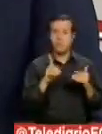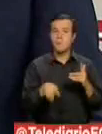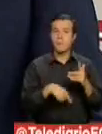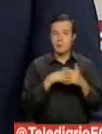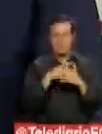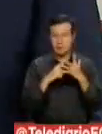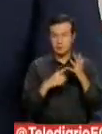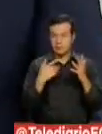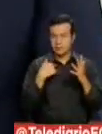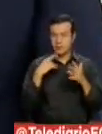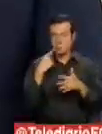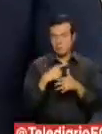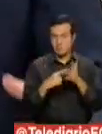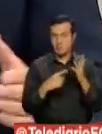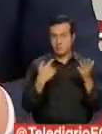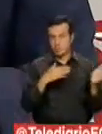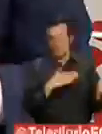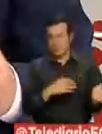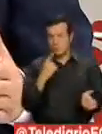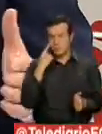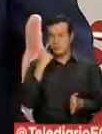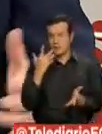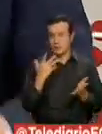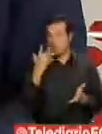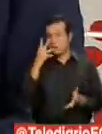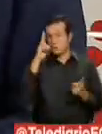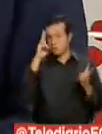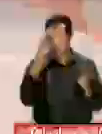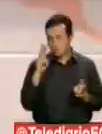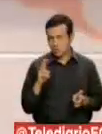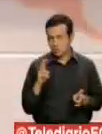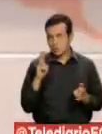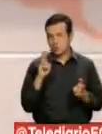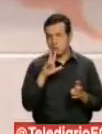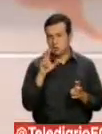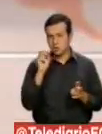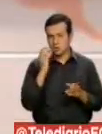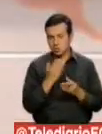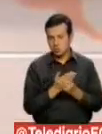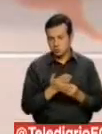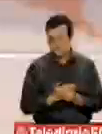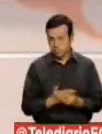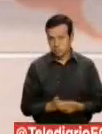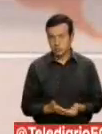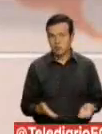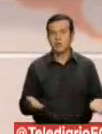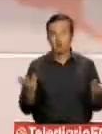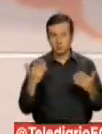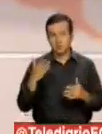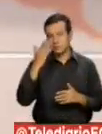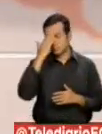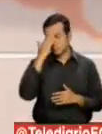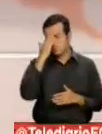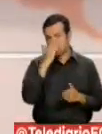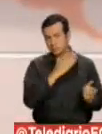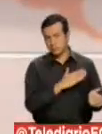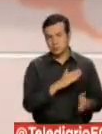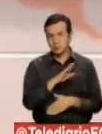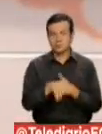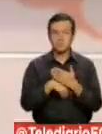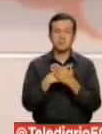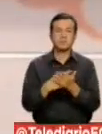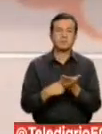disponen ustedes de ellos, que permitan suponer cuál era el contenido de esas 30 páginas desaparecidas? Por supuesto, porque hicieron una